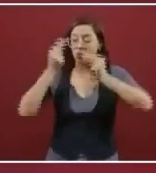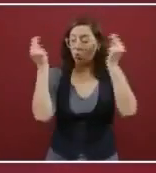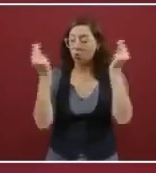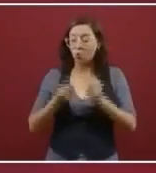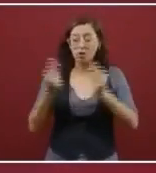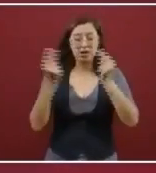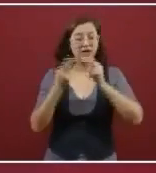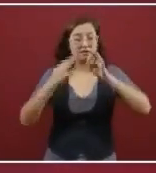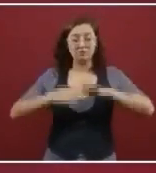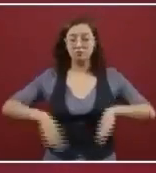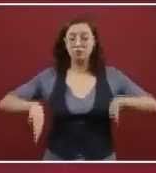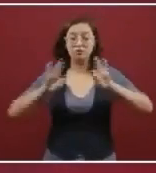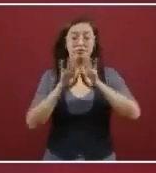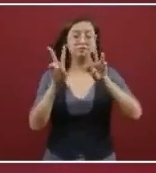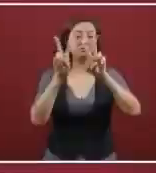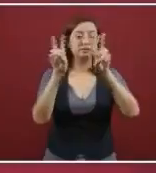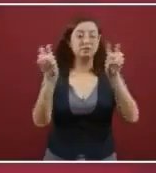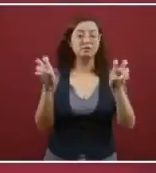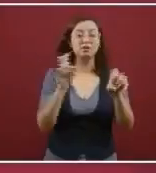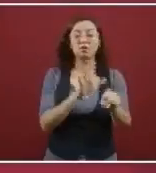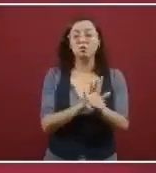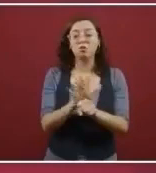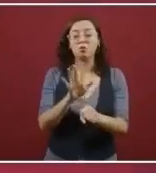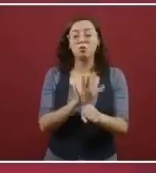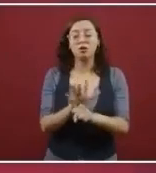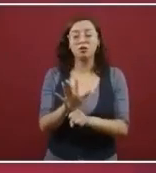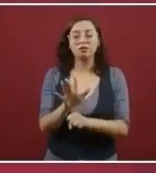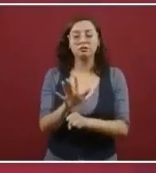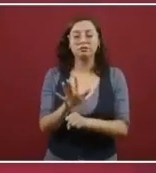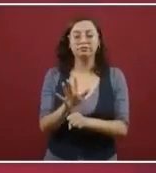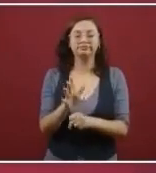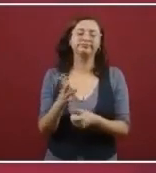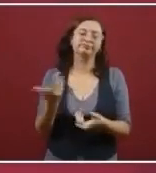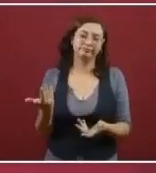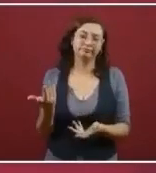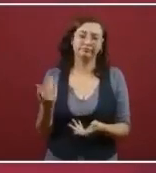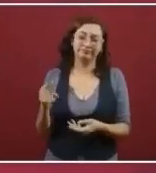es que se apoye